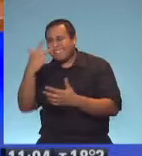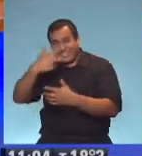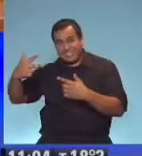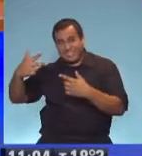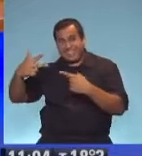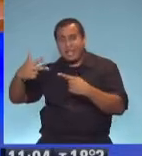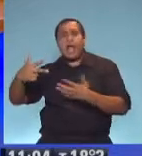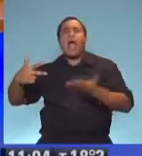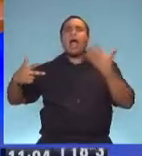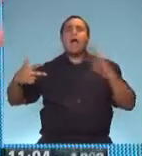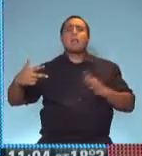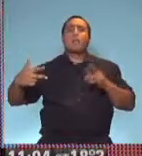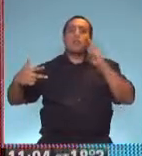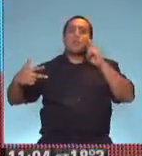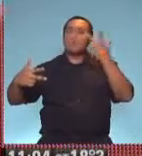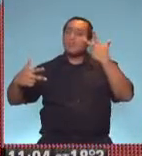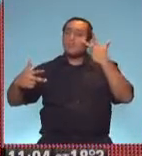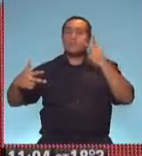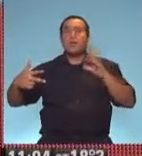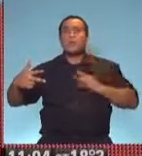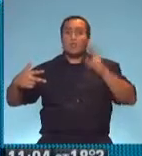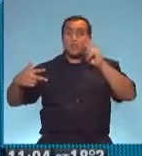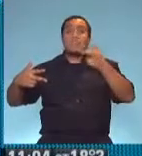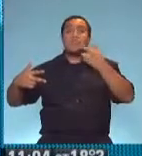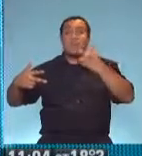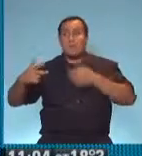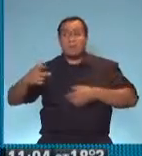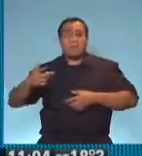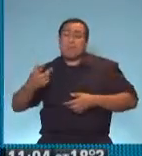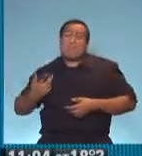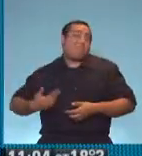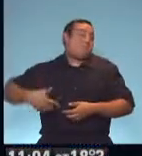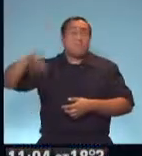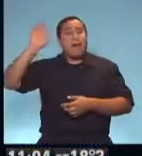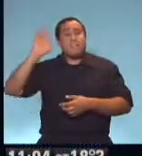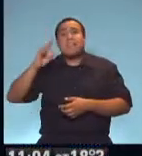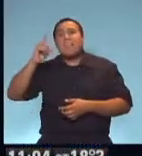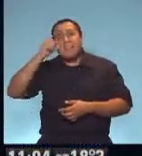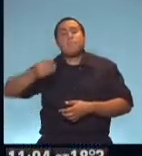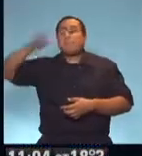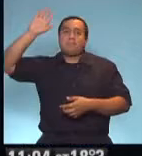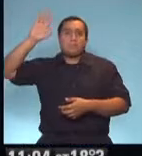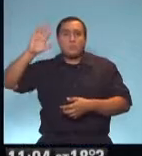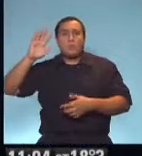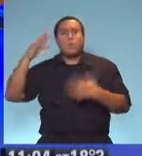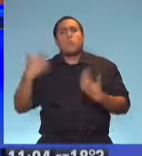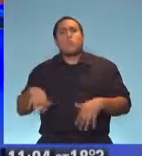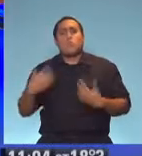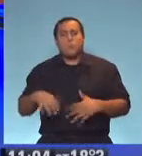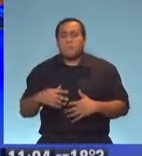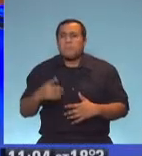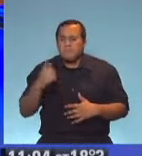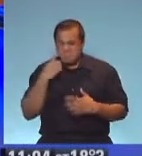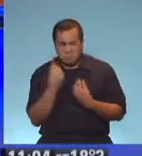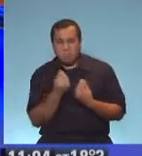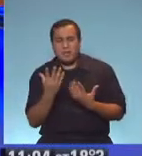con los años 2018 y 2019, aumentó 10 veces el promedio. O sea que tenemos que estar un poco más atentos todavía. Exactamente. ¿Y esto con qué tiene que